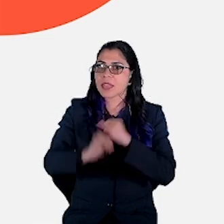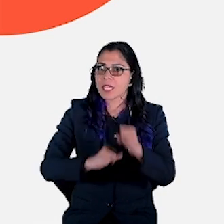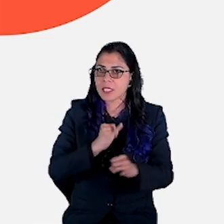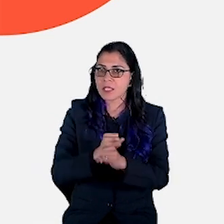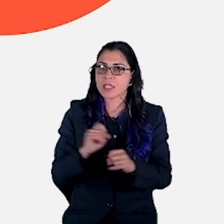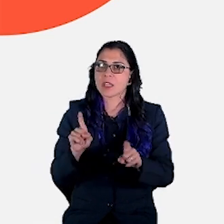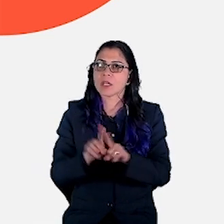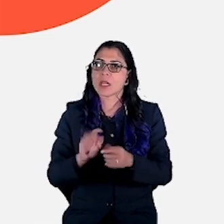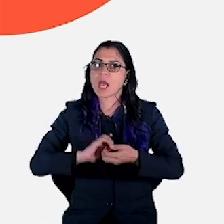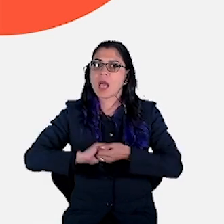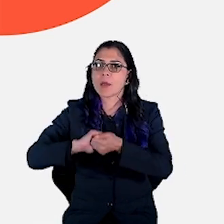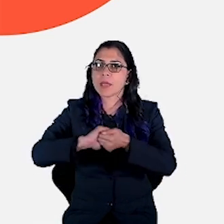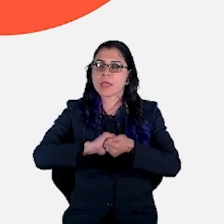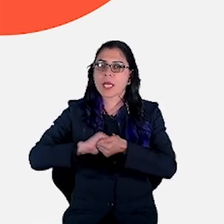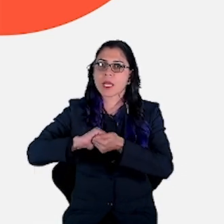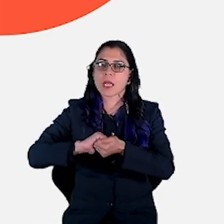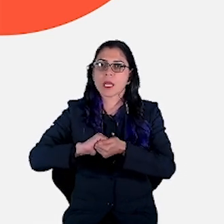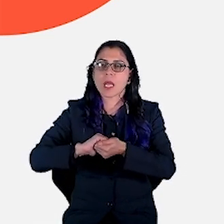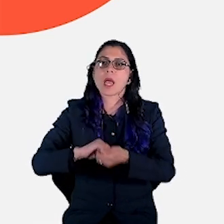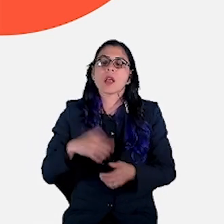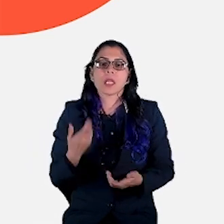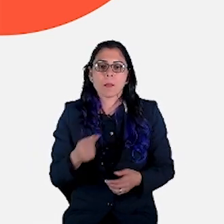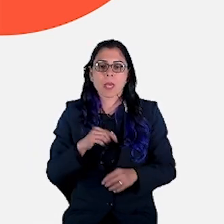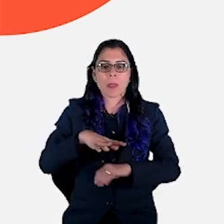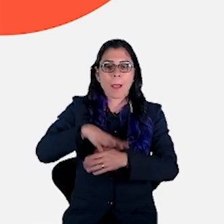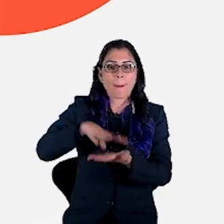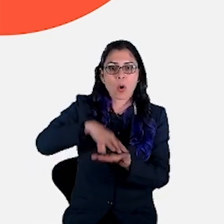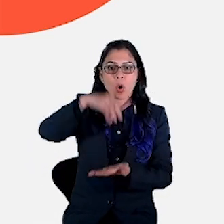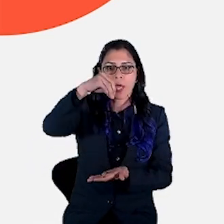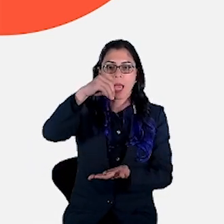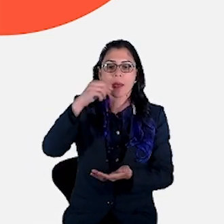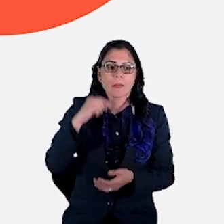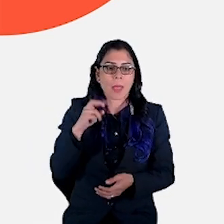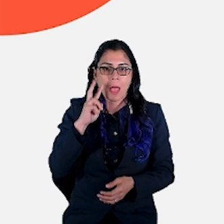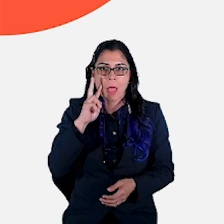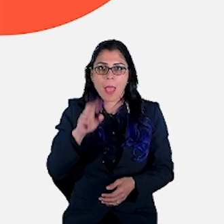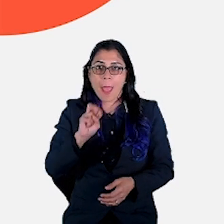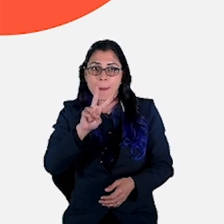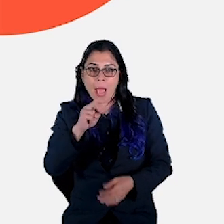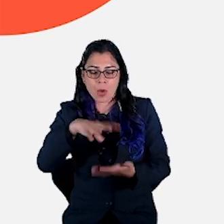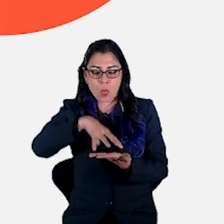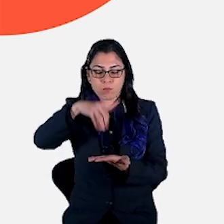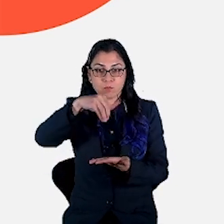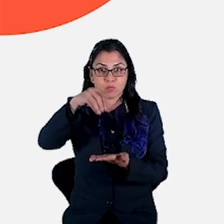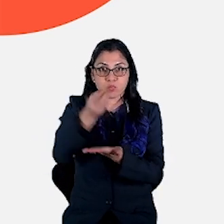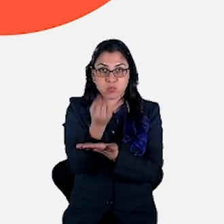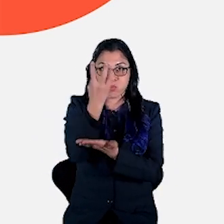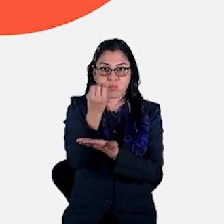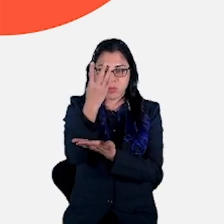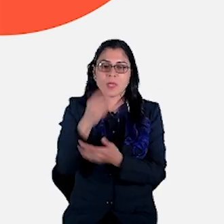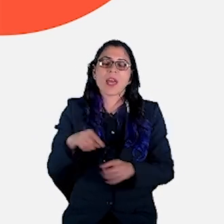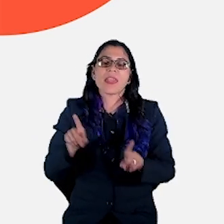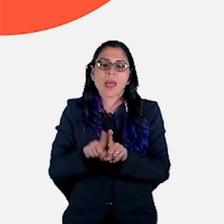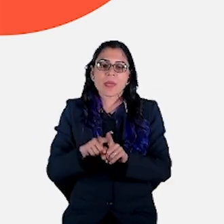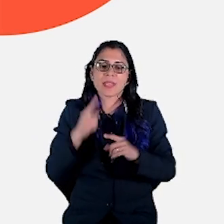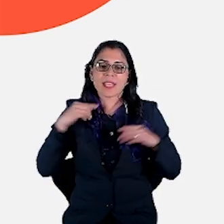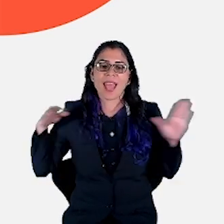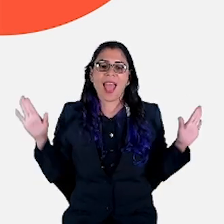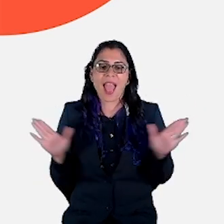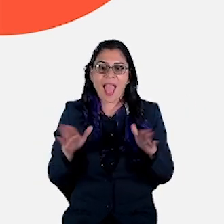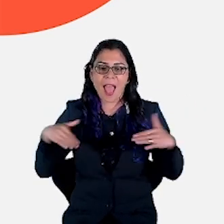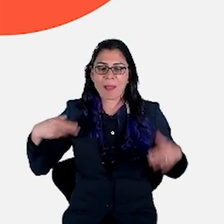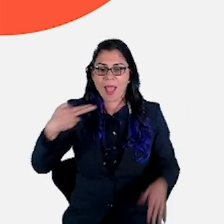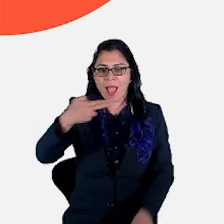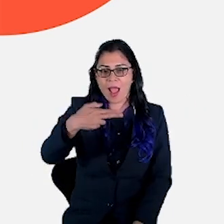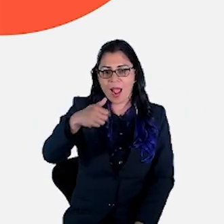amistad y el parque nacional volcán baru pasa lo mismo cuando se haa del eh águilar Pía que es nuestra